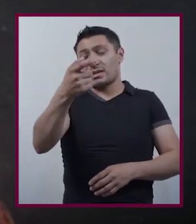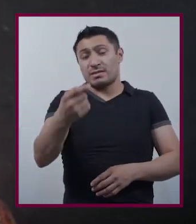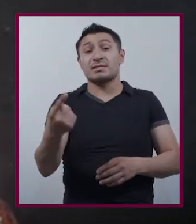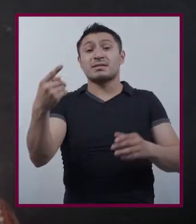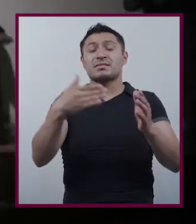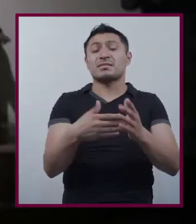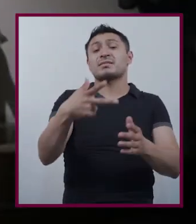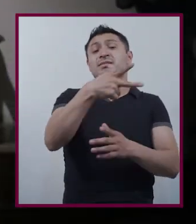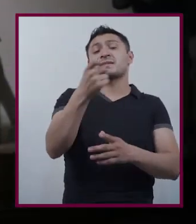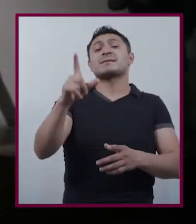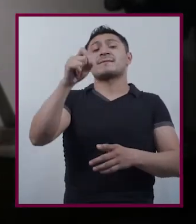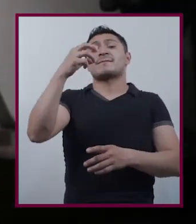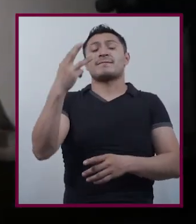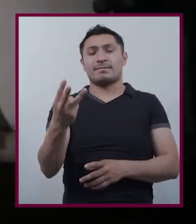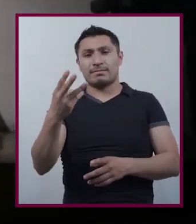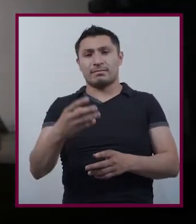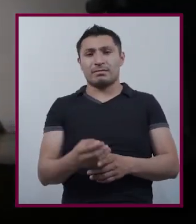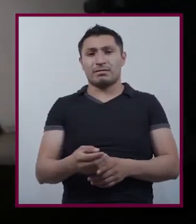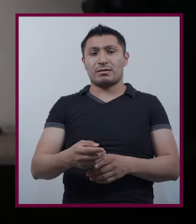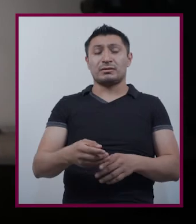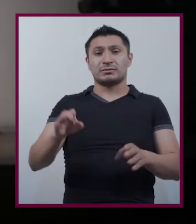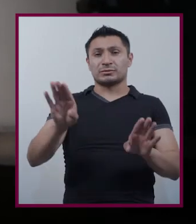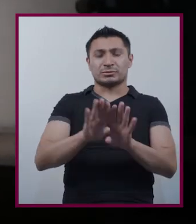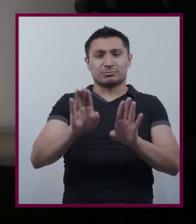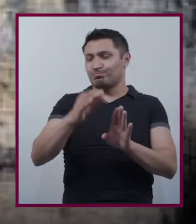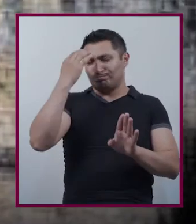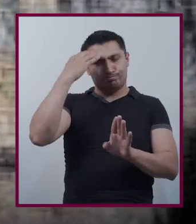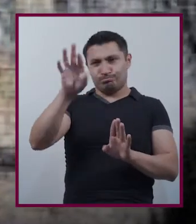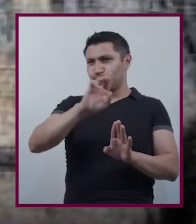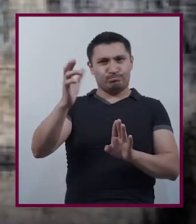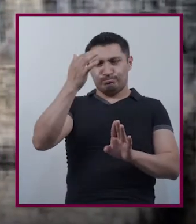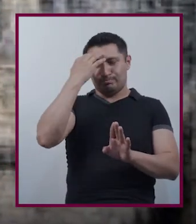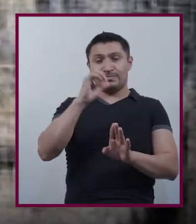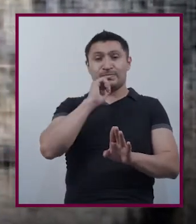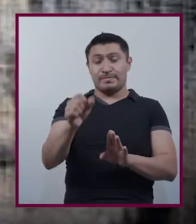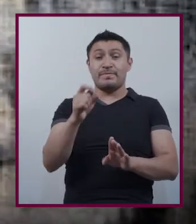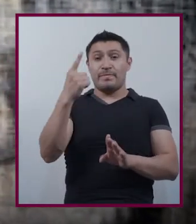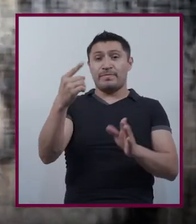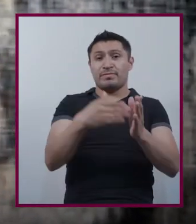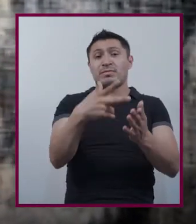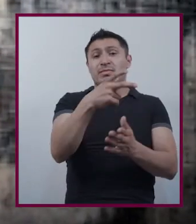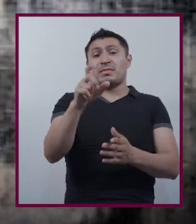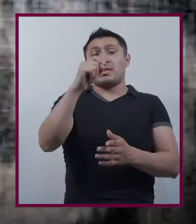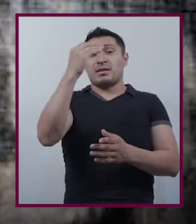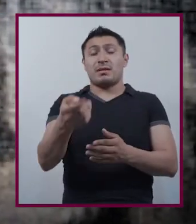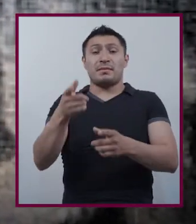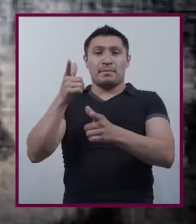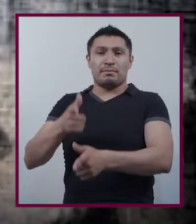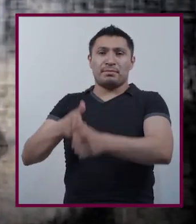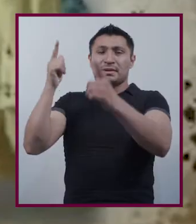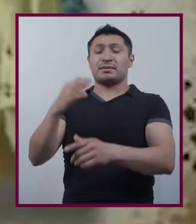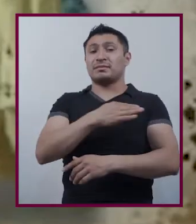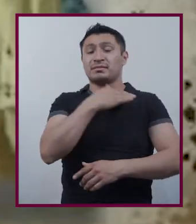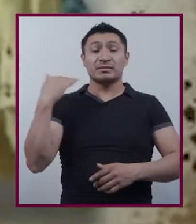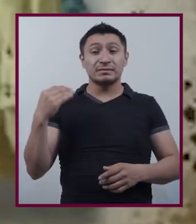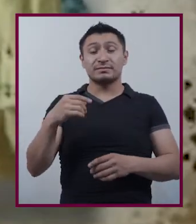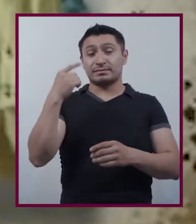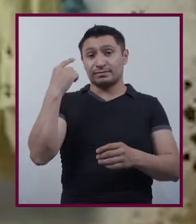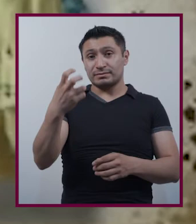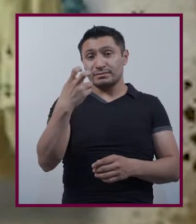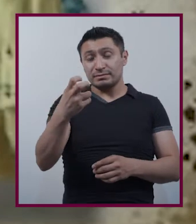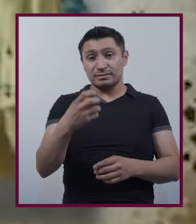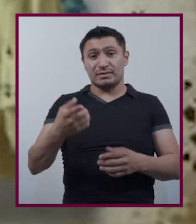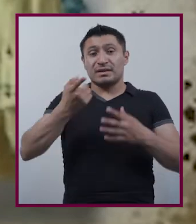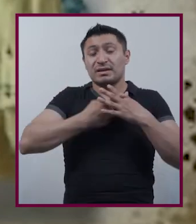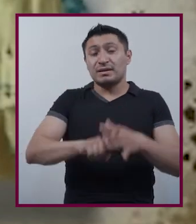en 1823 fue desconocido como tal y en 1829 fusilado. Fue en este tiempo